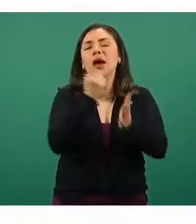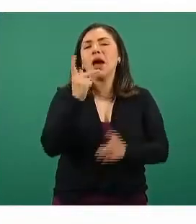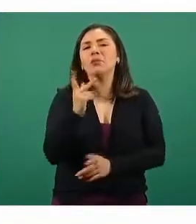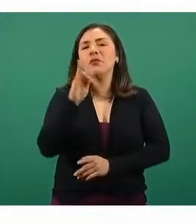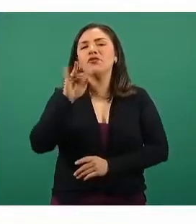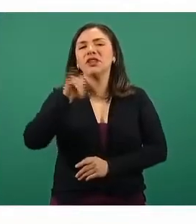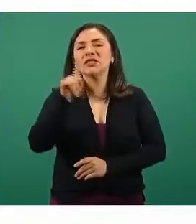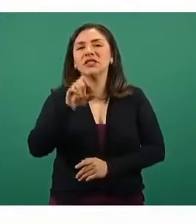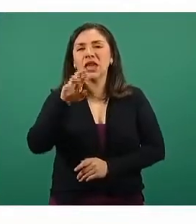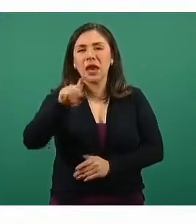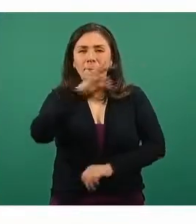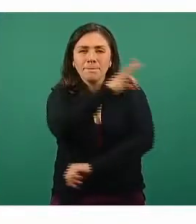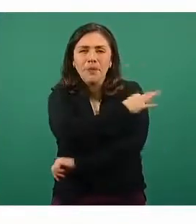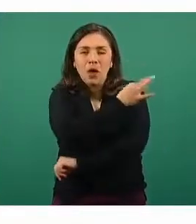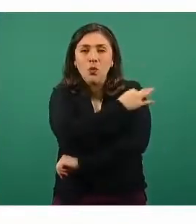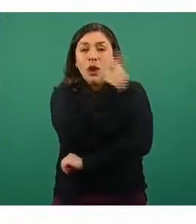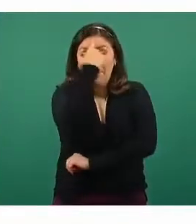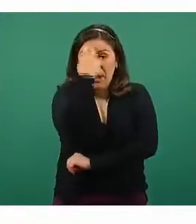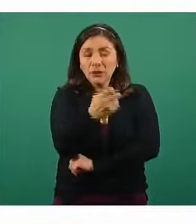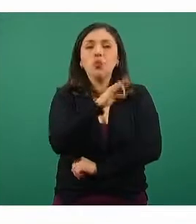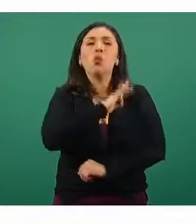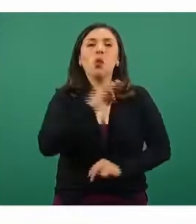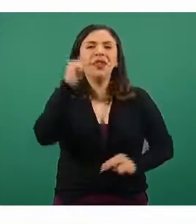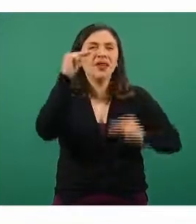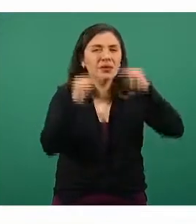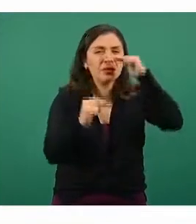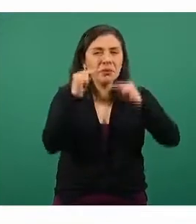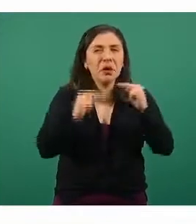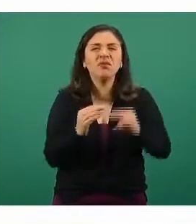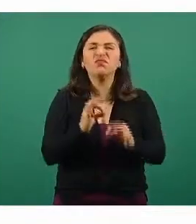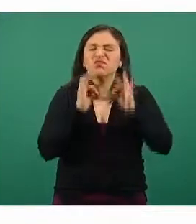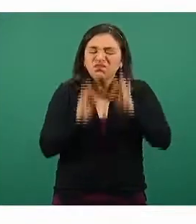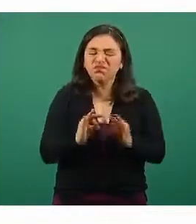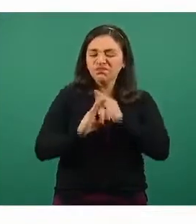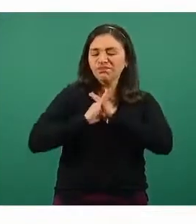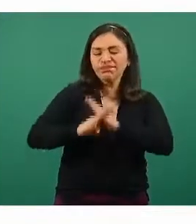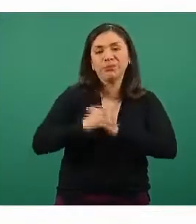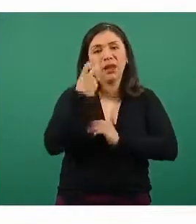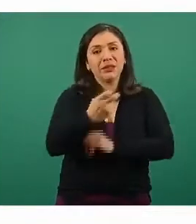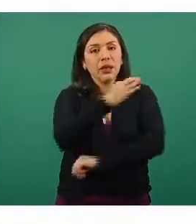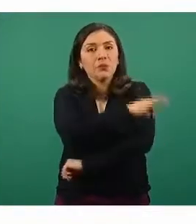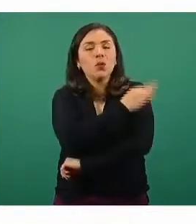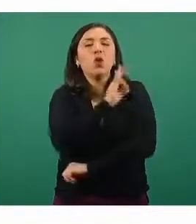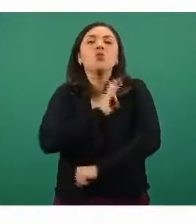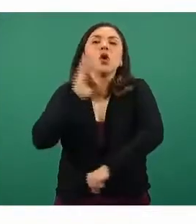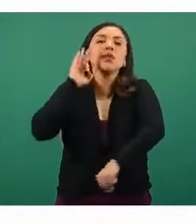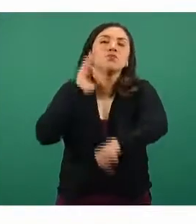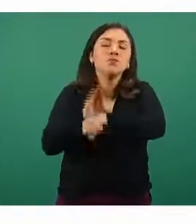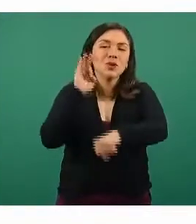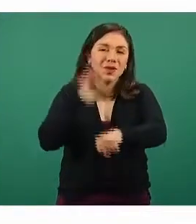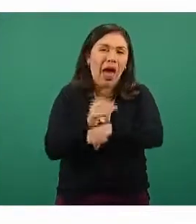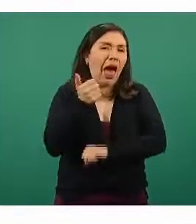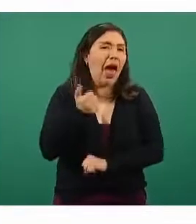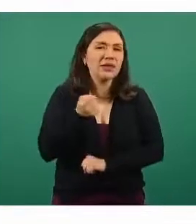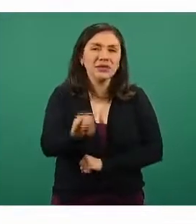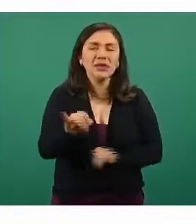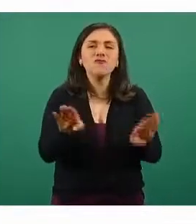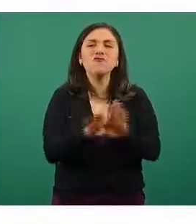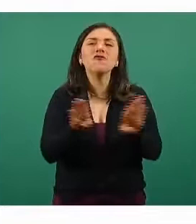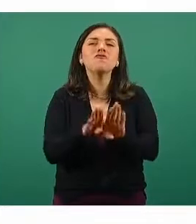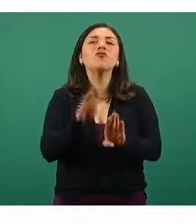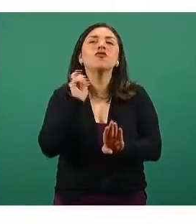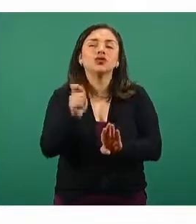objetivo precisamente de poder lograr los niveles de eficacia que esta vacuna ha demostrado para efectos de